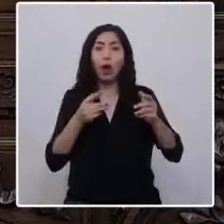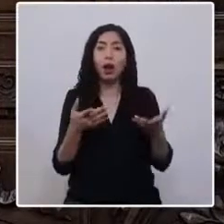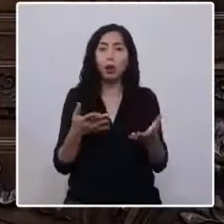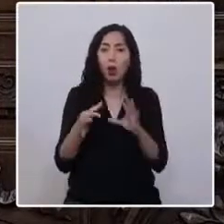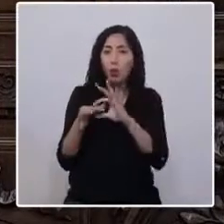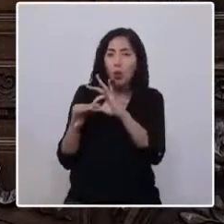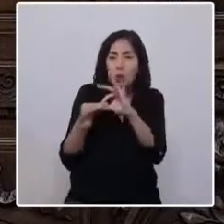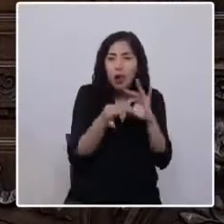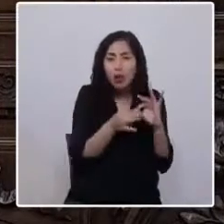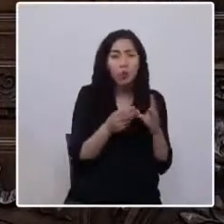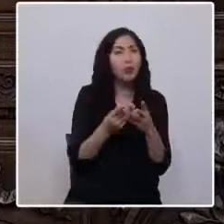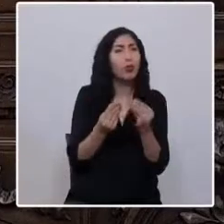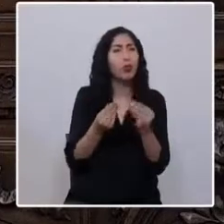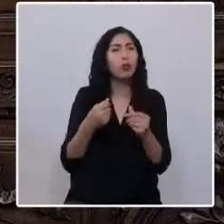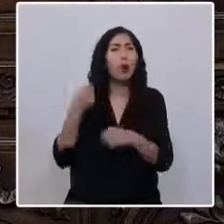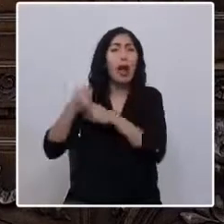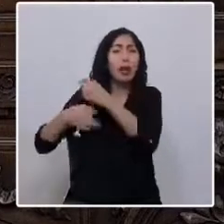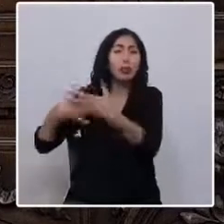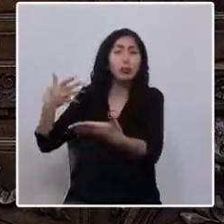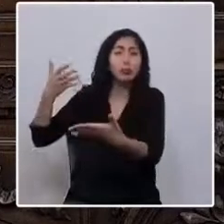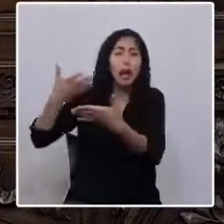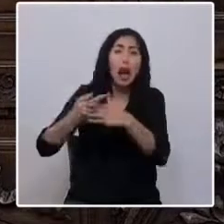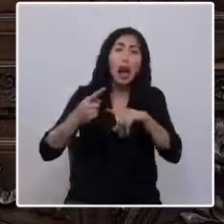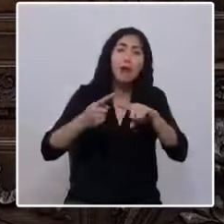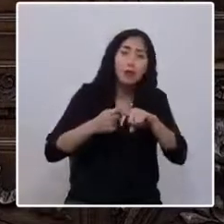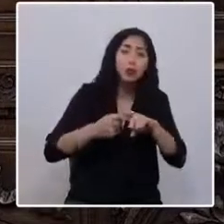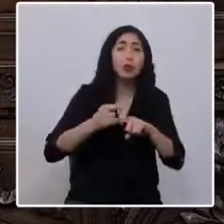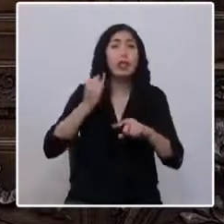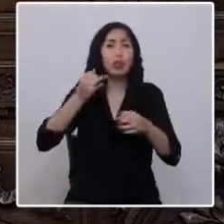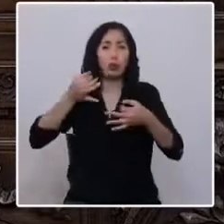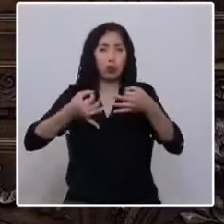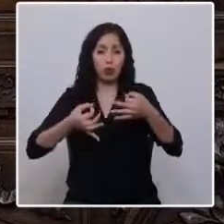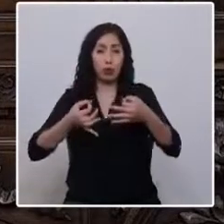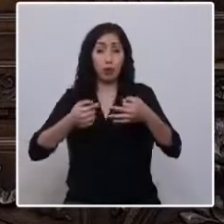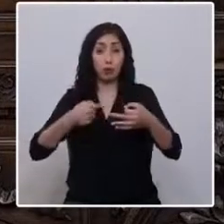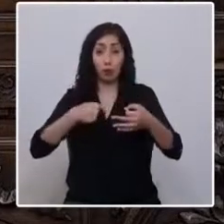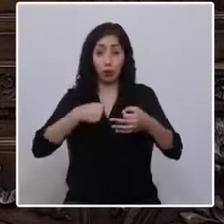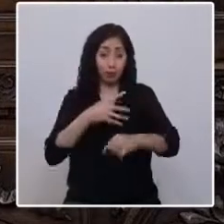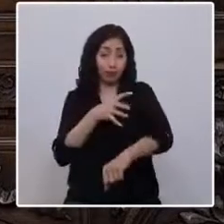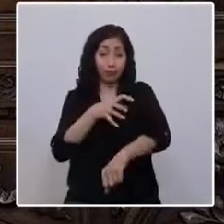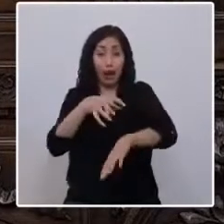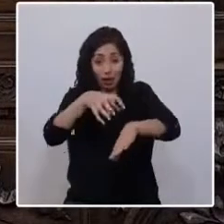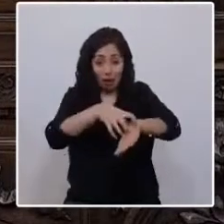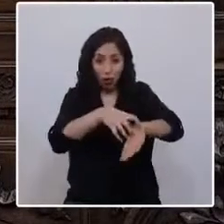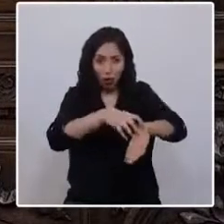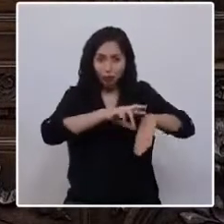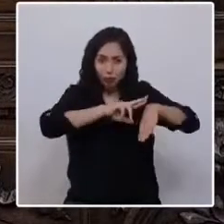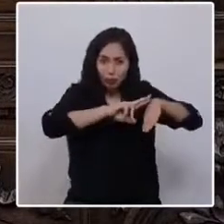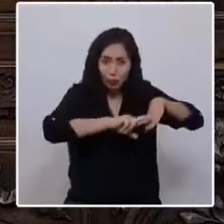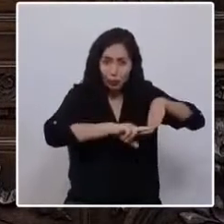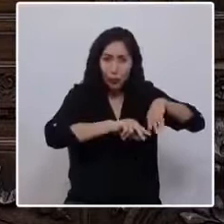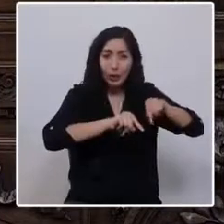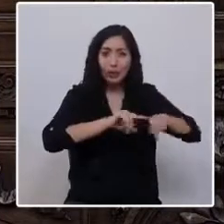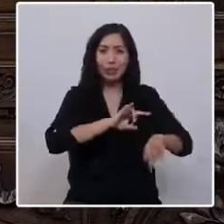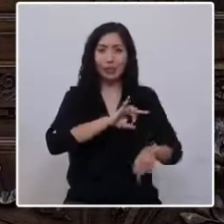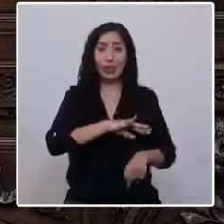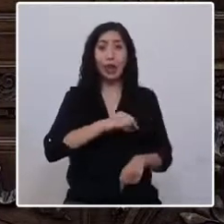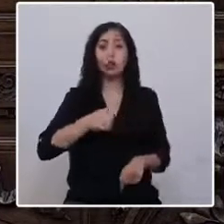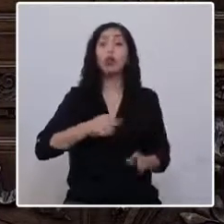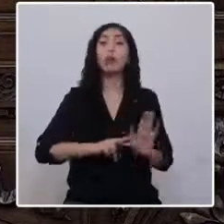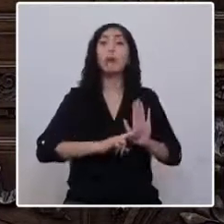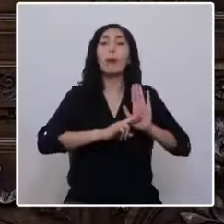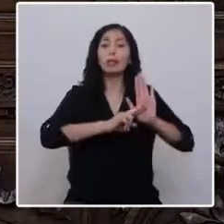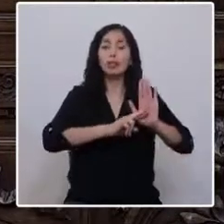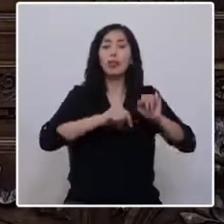de abusos e injusticias. Vengo de la región más austral de Chile y represento hoy a miles